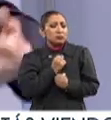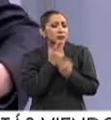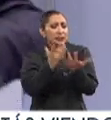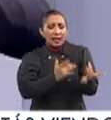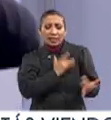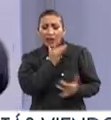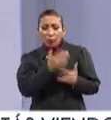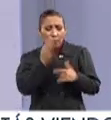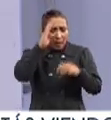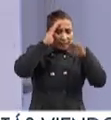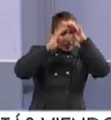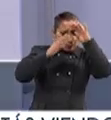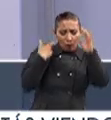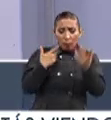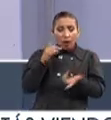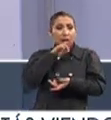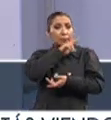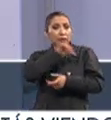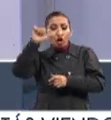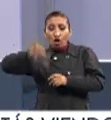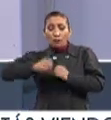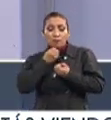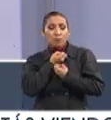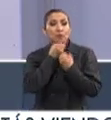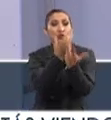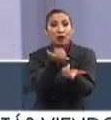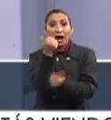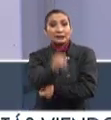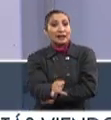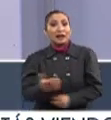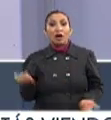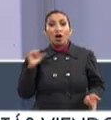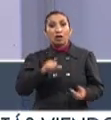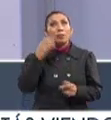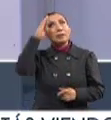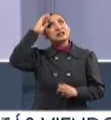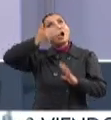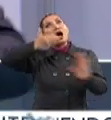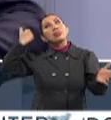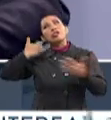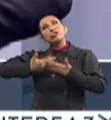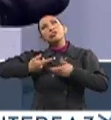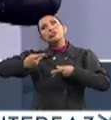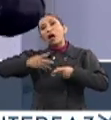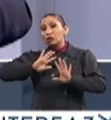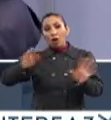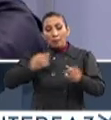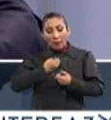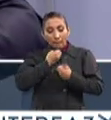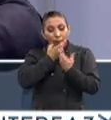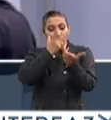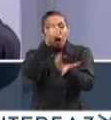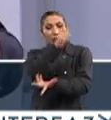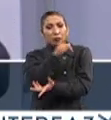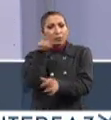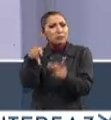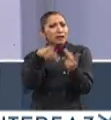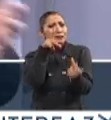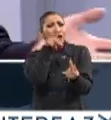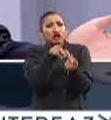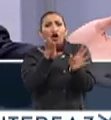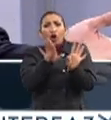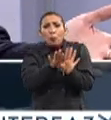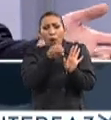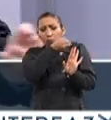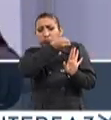lo que sentimos, lo que pensamos, de una manera totalmente espontánea e improvisada. Y el lenguaje emerge perfecto, como si